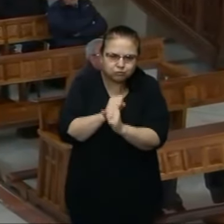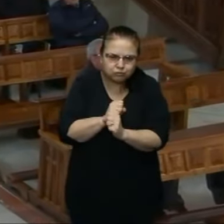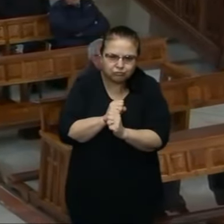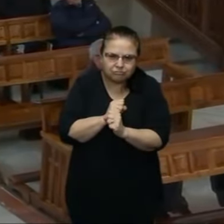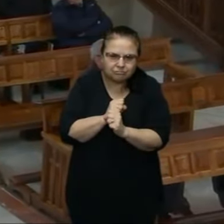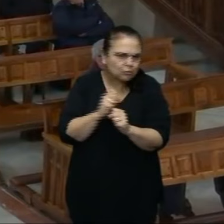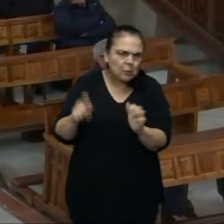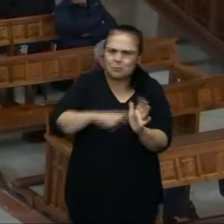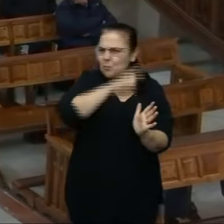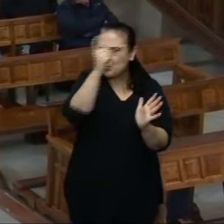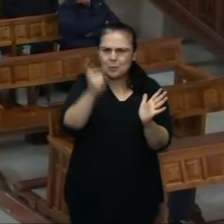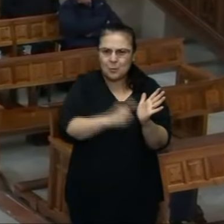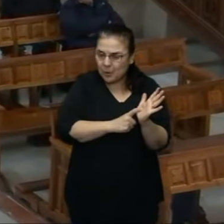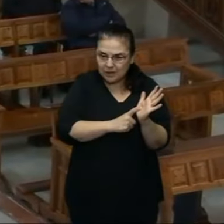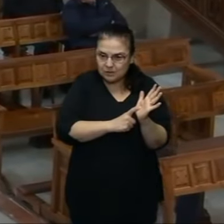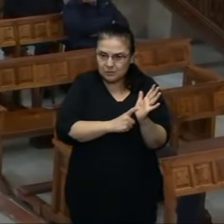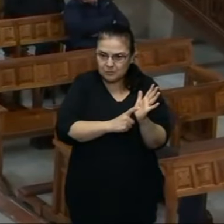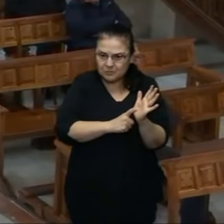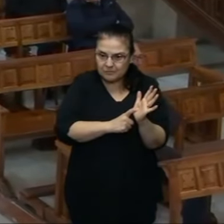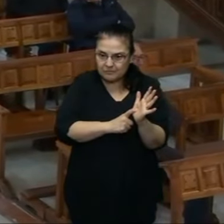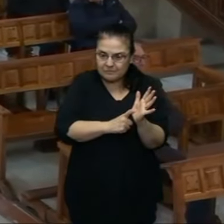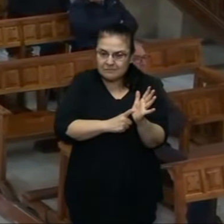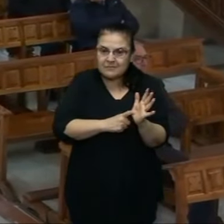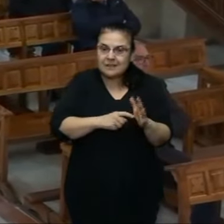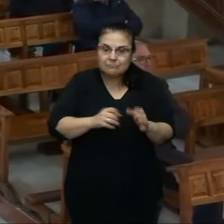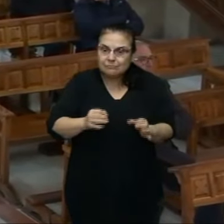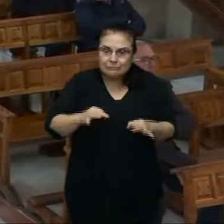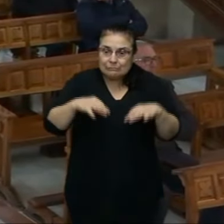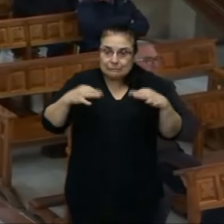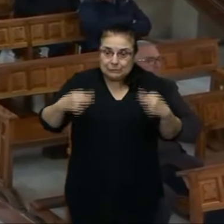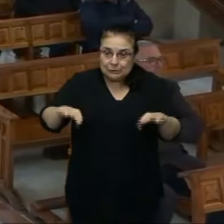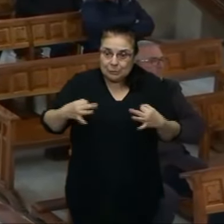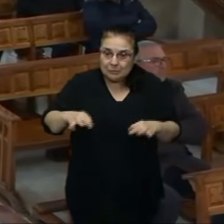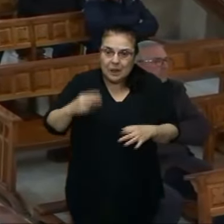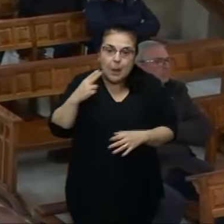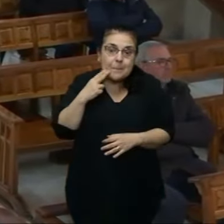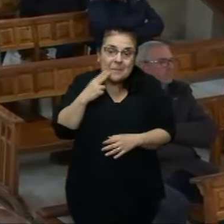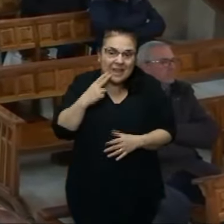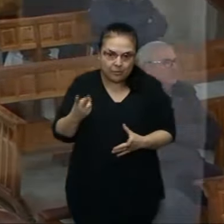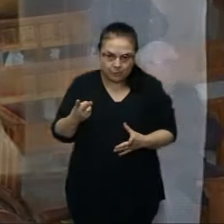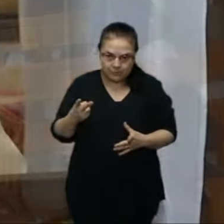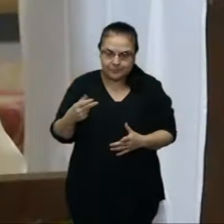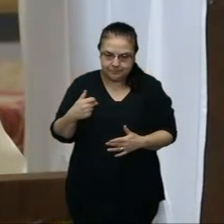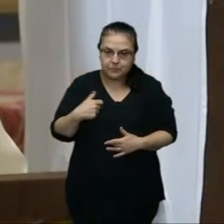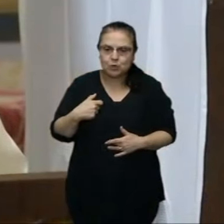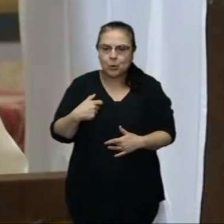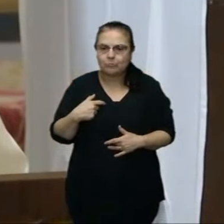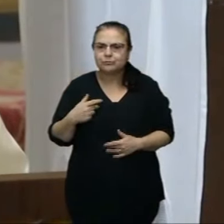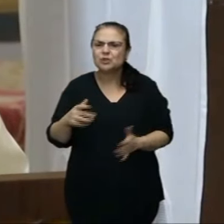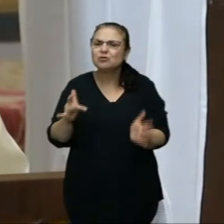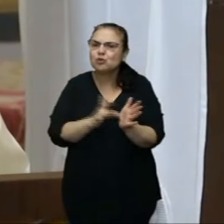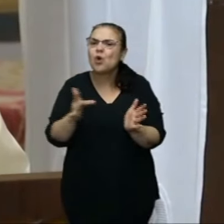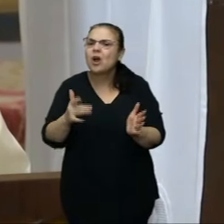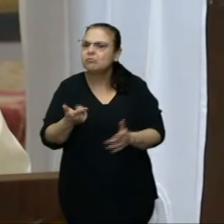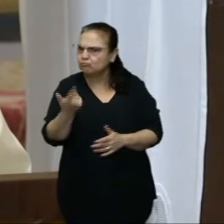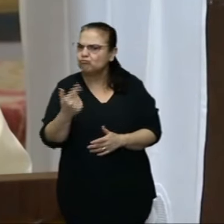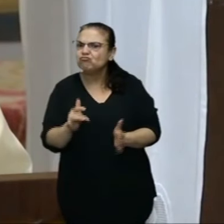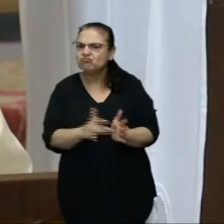ciertamente, como mínimo, inquietante. Yo recuerdo una vez que me tocó vivir esa